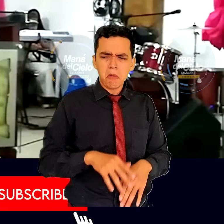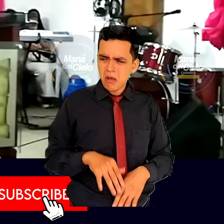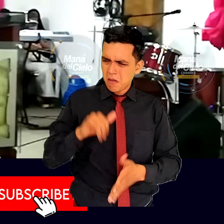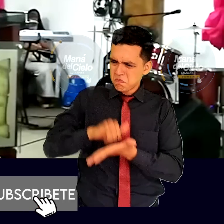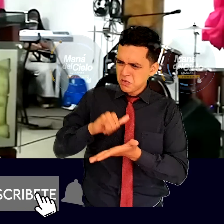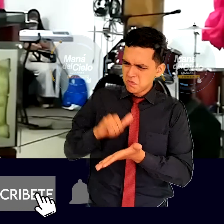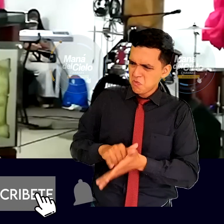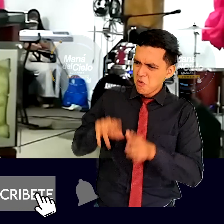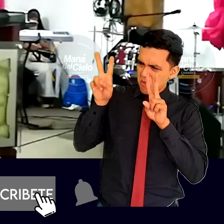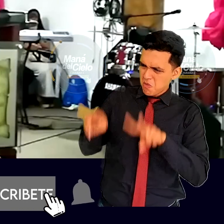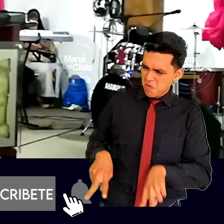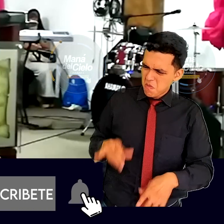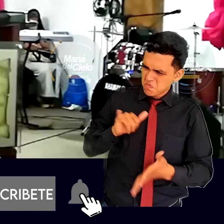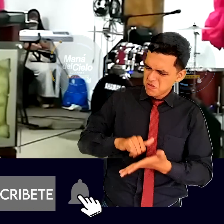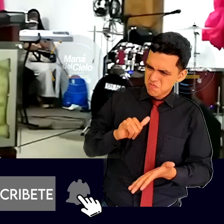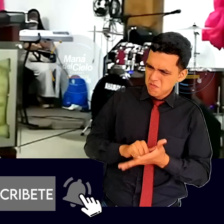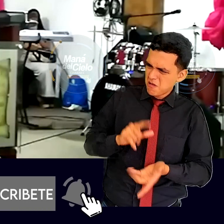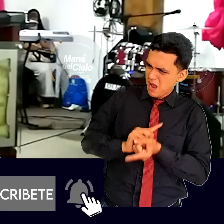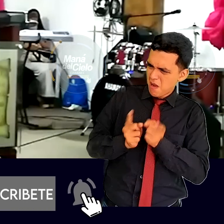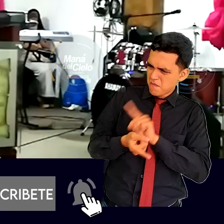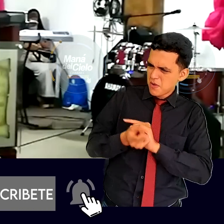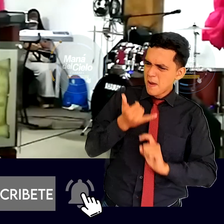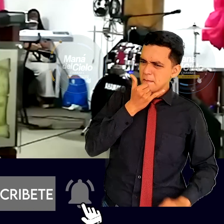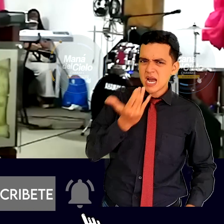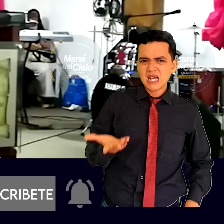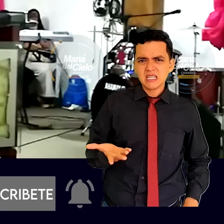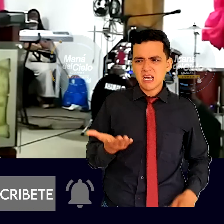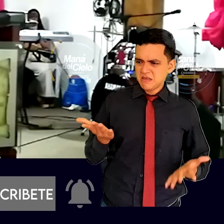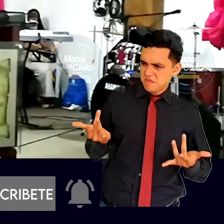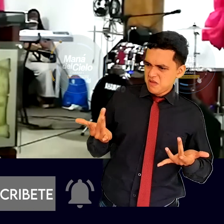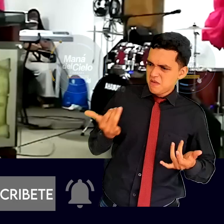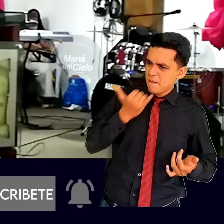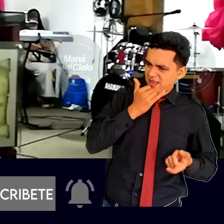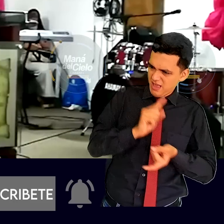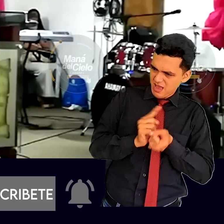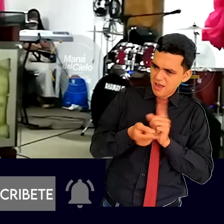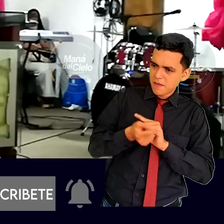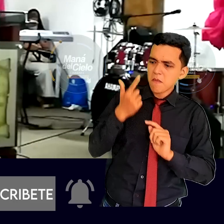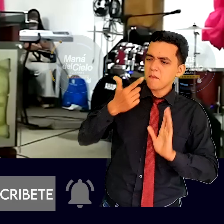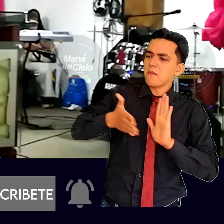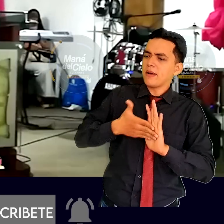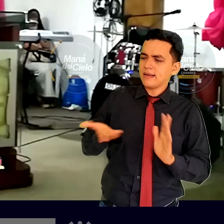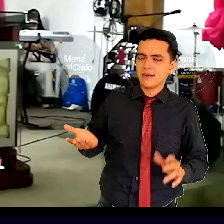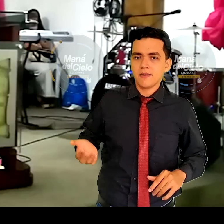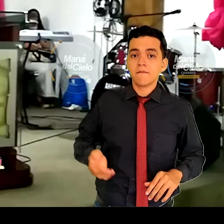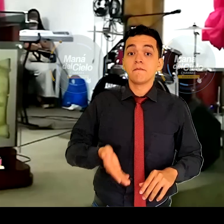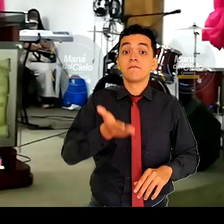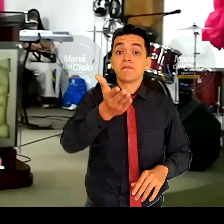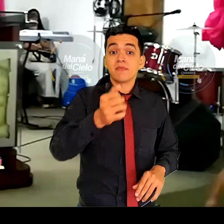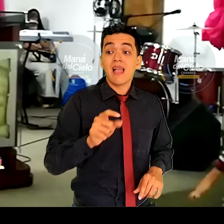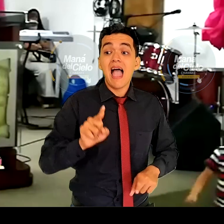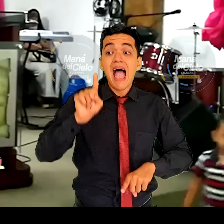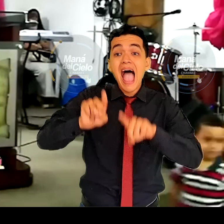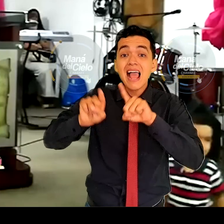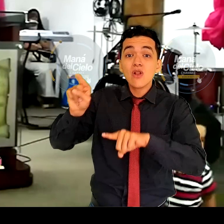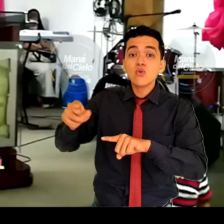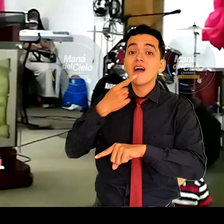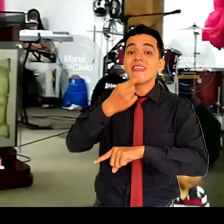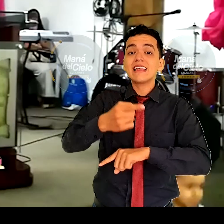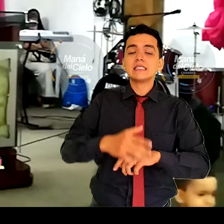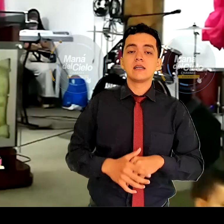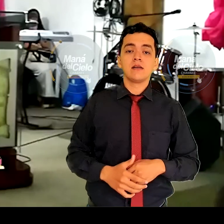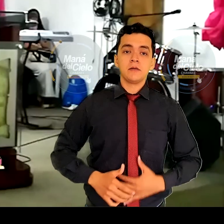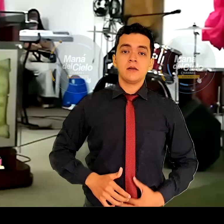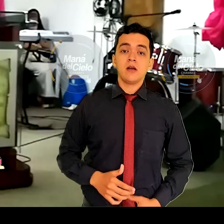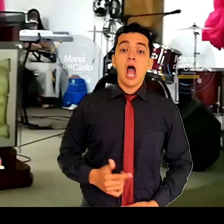fui católica hasta los 13 años. Y mi mamá nos hacía rezar en la mañana, nos hacía rezar en la noche,